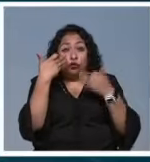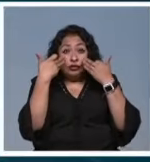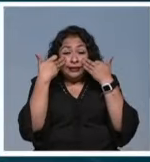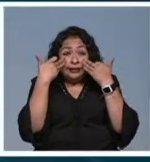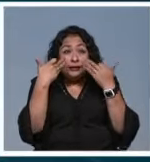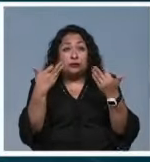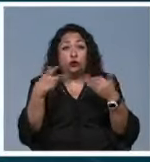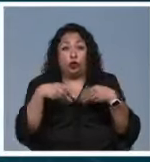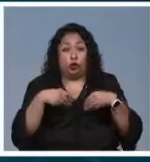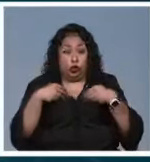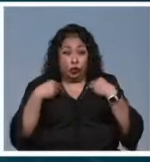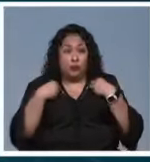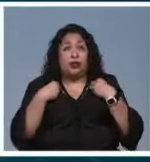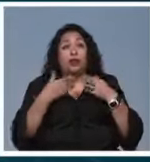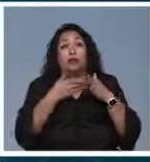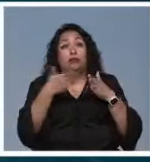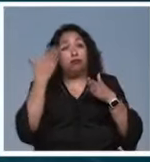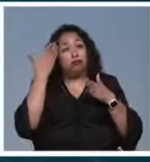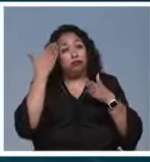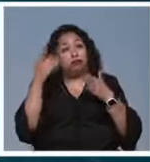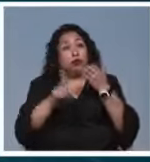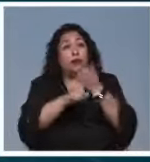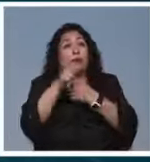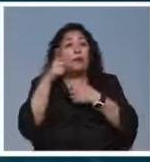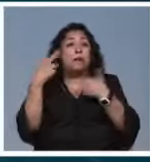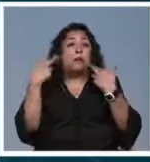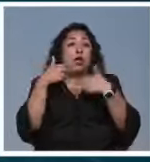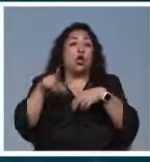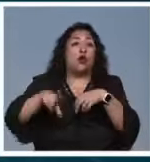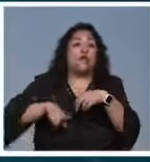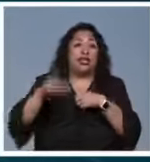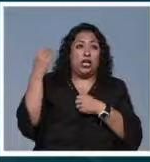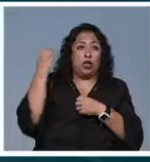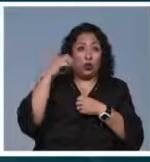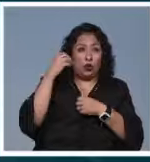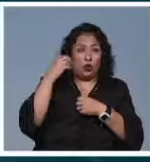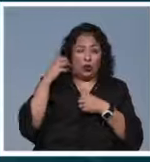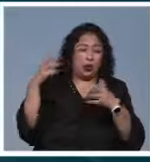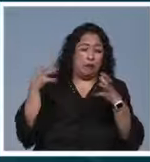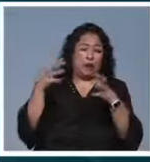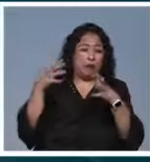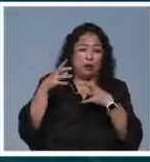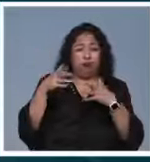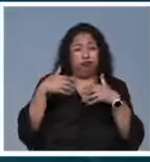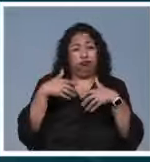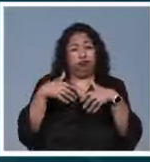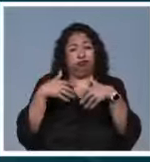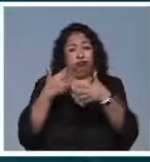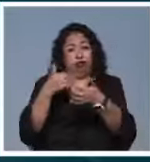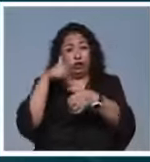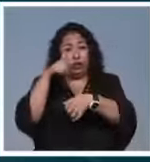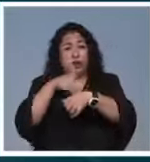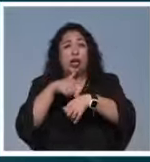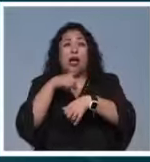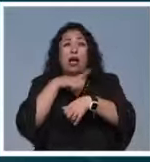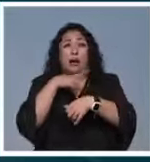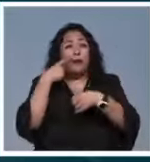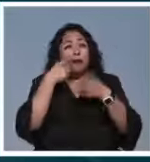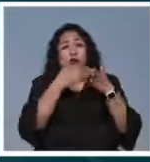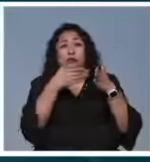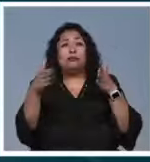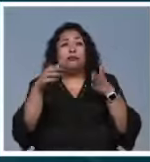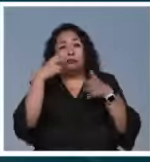testimonio autobiográfico durante el conflicto entre maestros y el gobierno oaxaqueño, uno de los movimientos sociales que ha delineado el